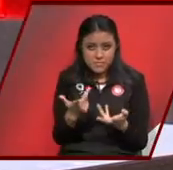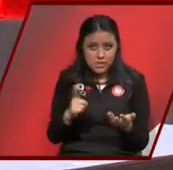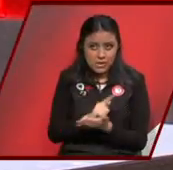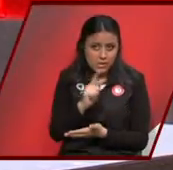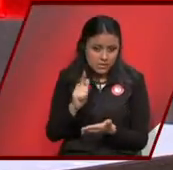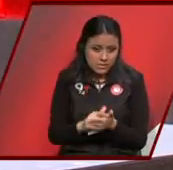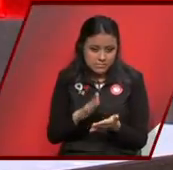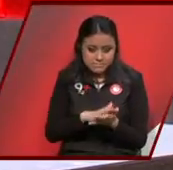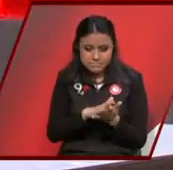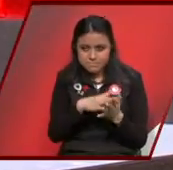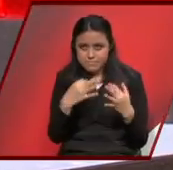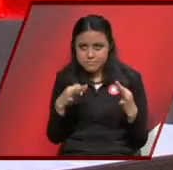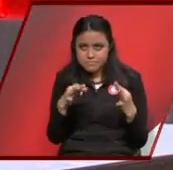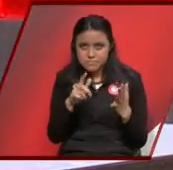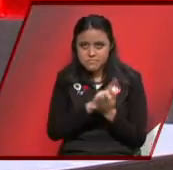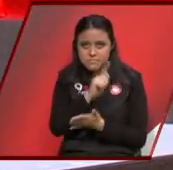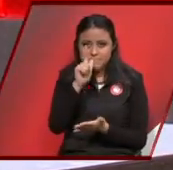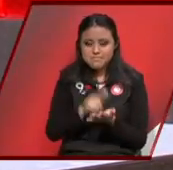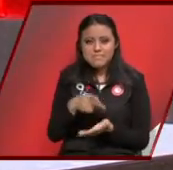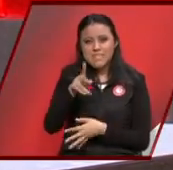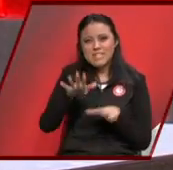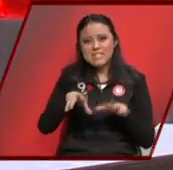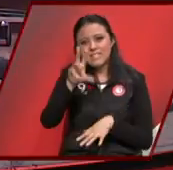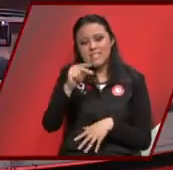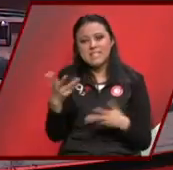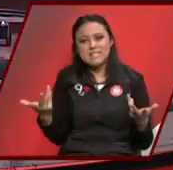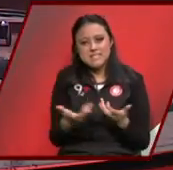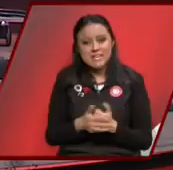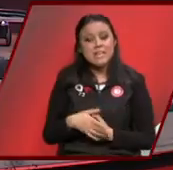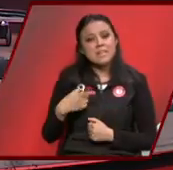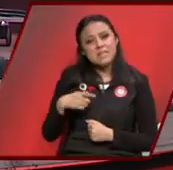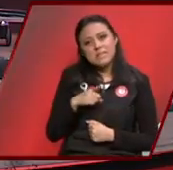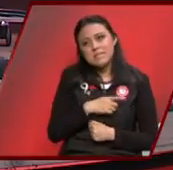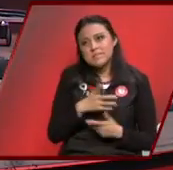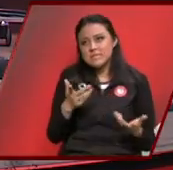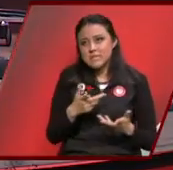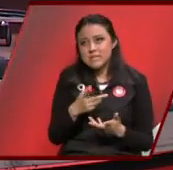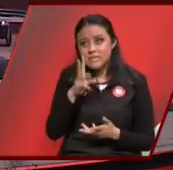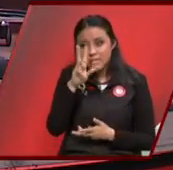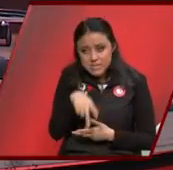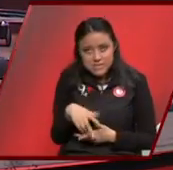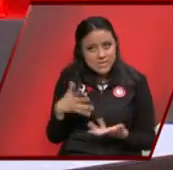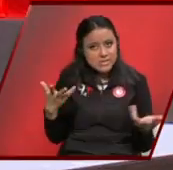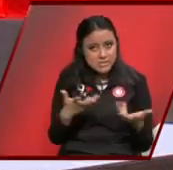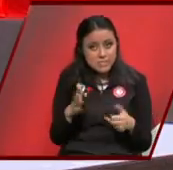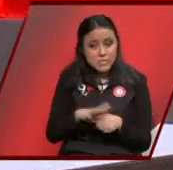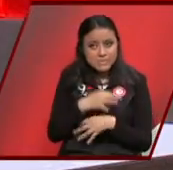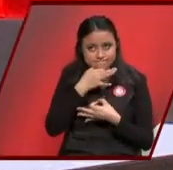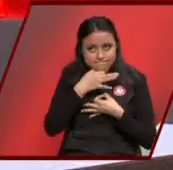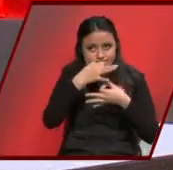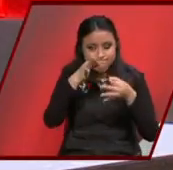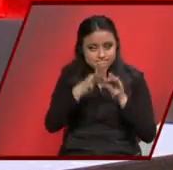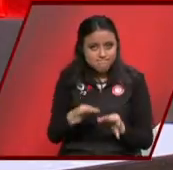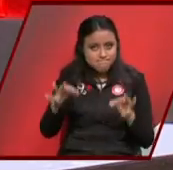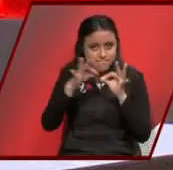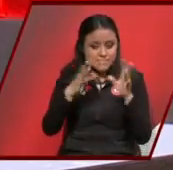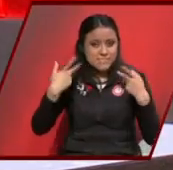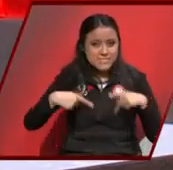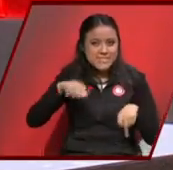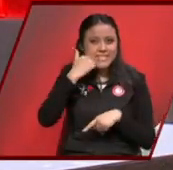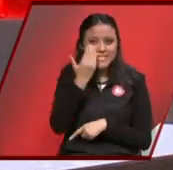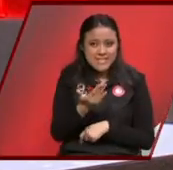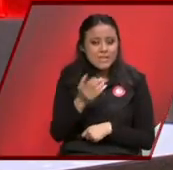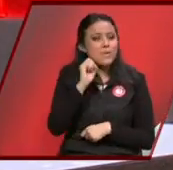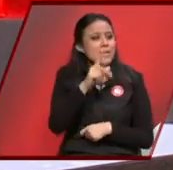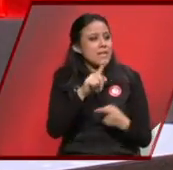tiene un marco legal, tiene pero leyes. Pero no se lleva a cabo y es lo que urge hacerlo. Así es, lo vamos a hacer porque es el mensaje contundente que la gente quiere